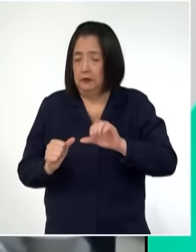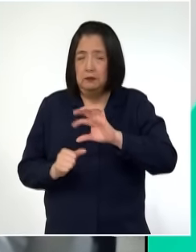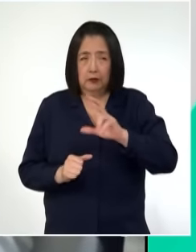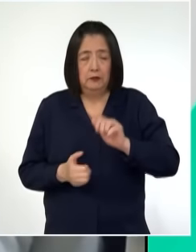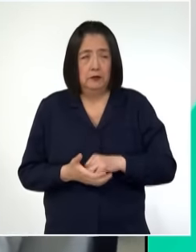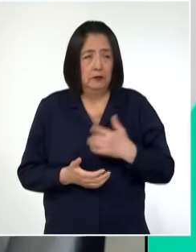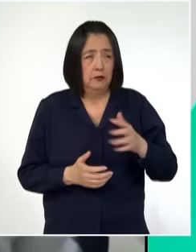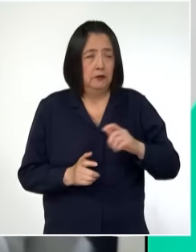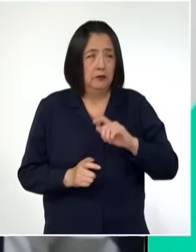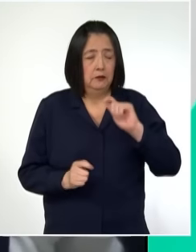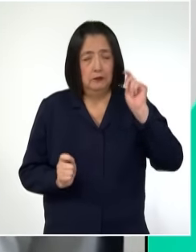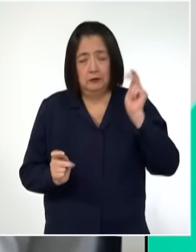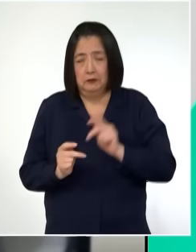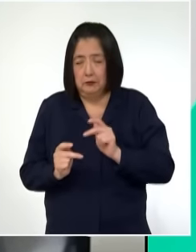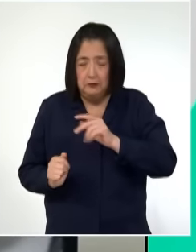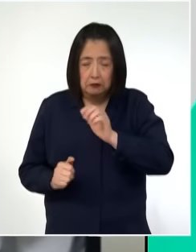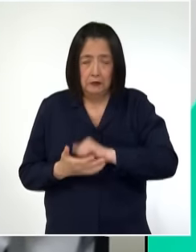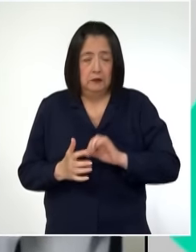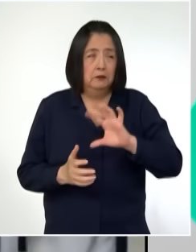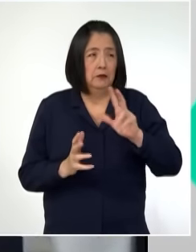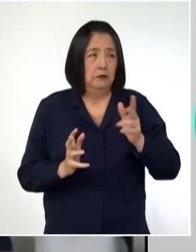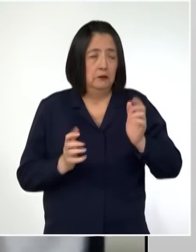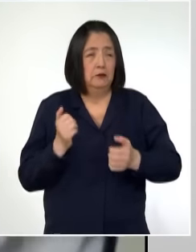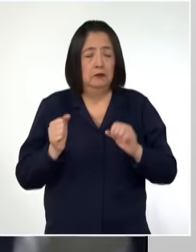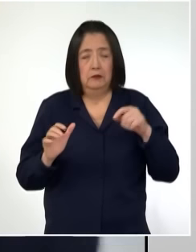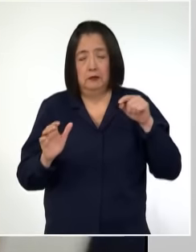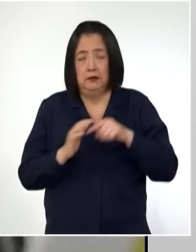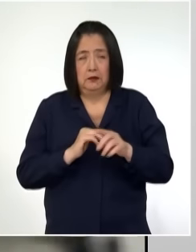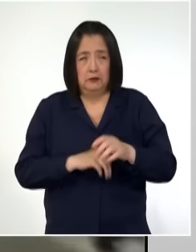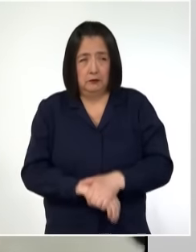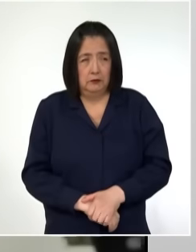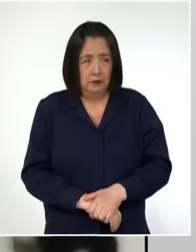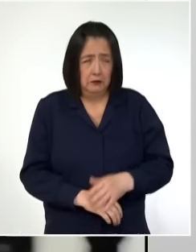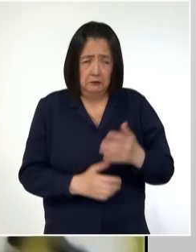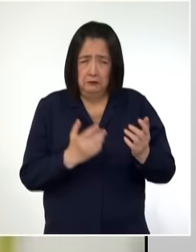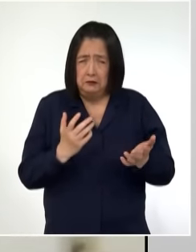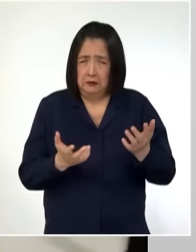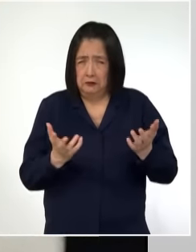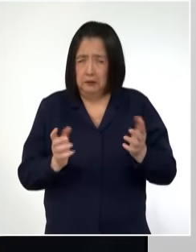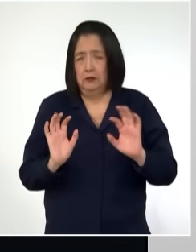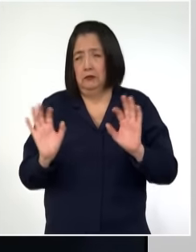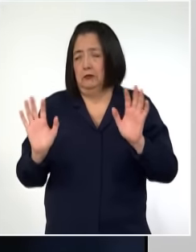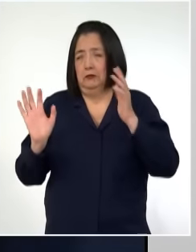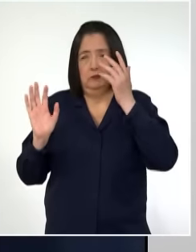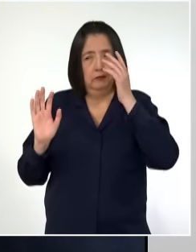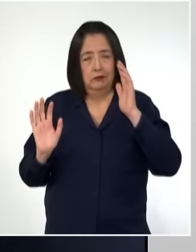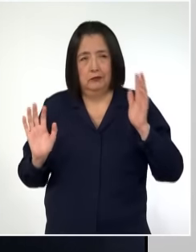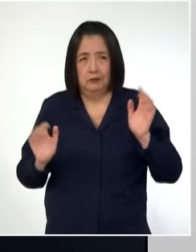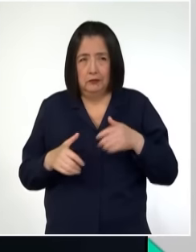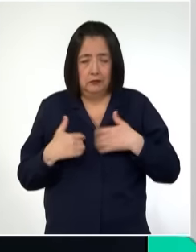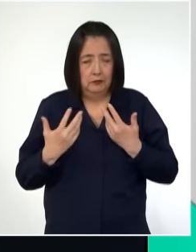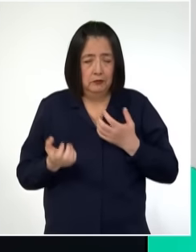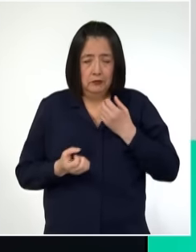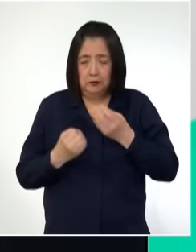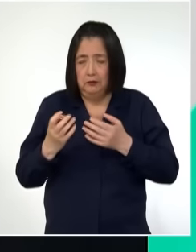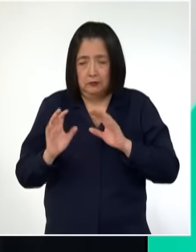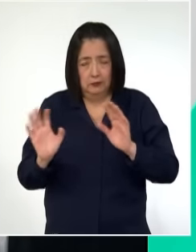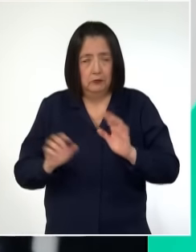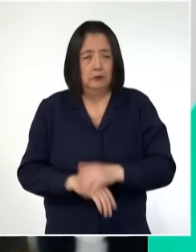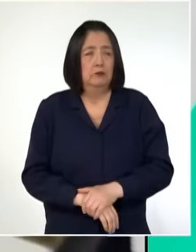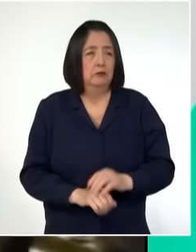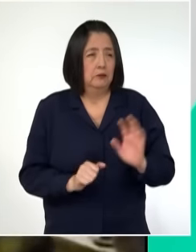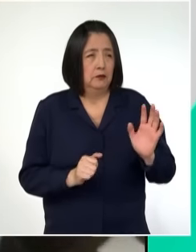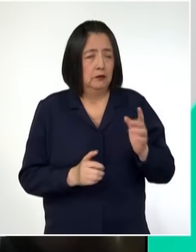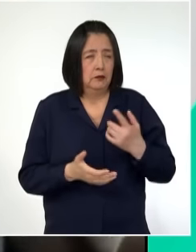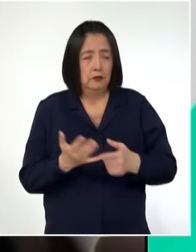y en un ajuste de cuentas entre delincuentes fue asesinado. ¿Habría alguna relación, vuelvo a indicar? Todavía no podría yo manifestarme sobre eso. Correcto.